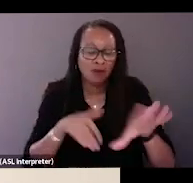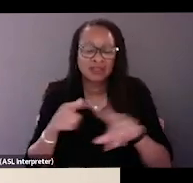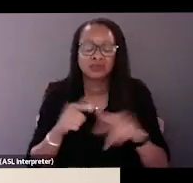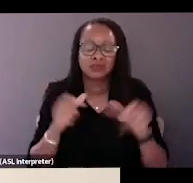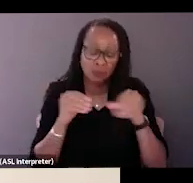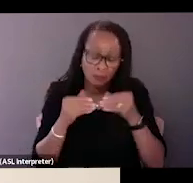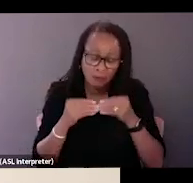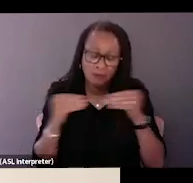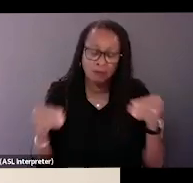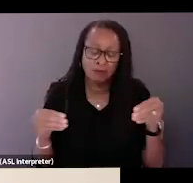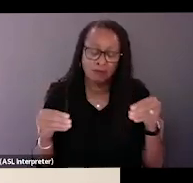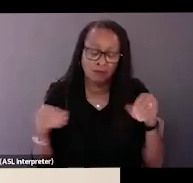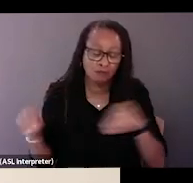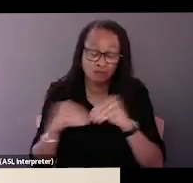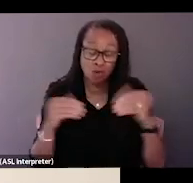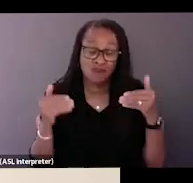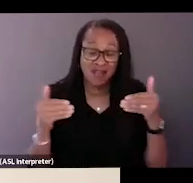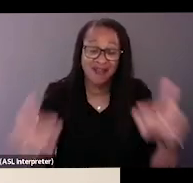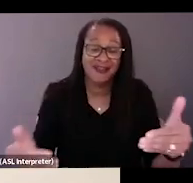juntos.